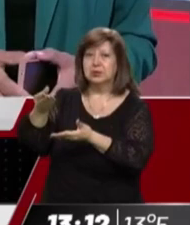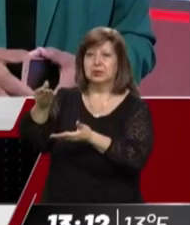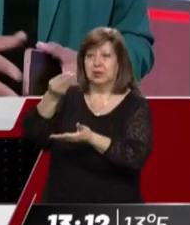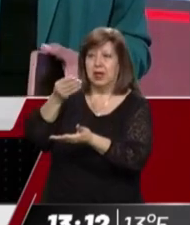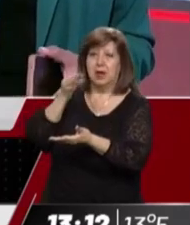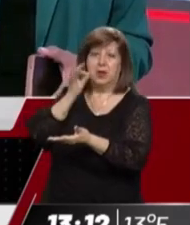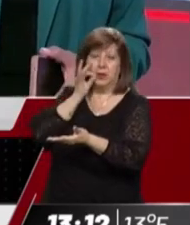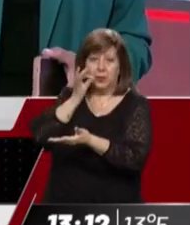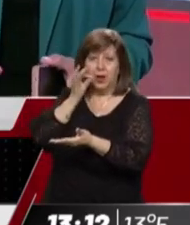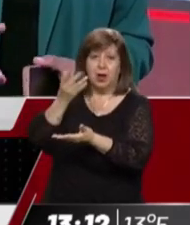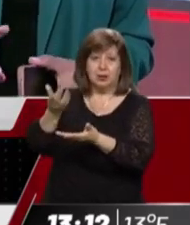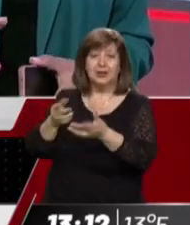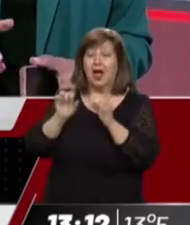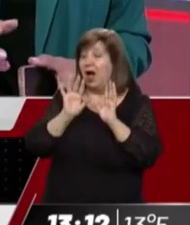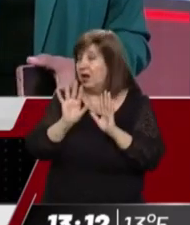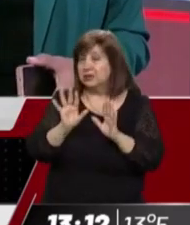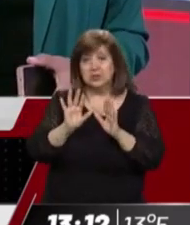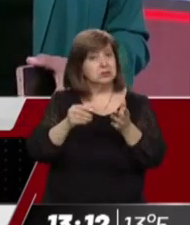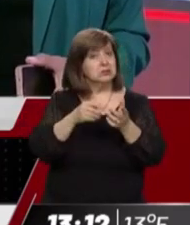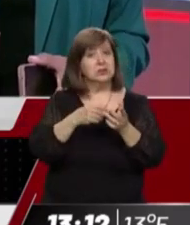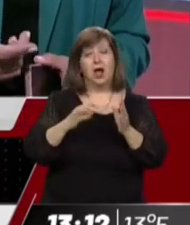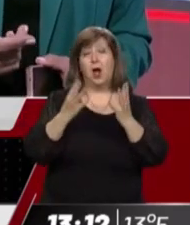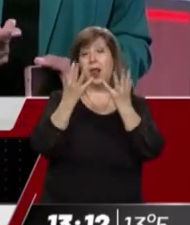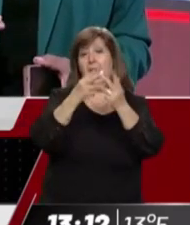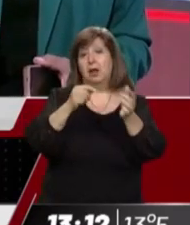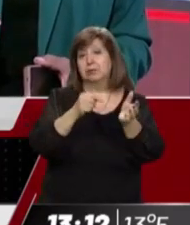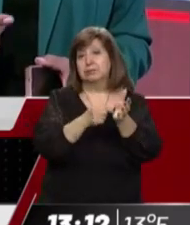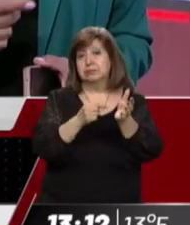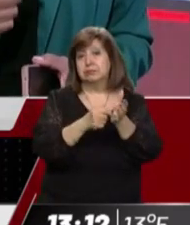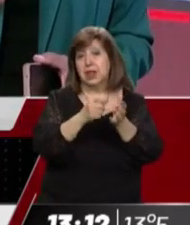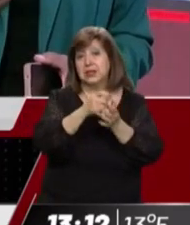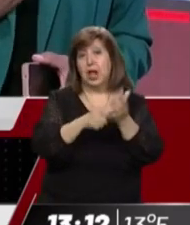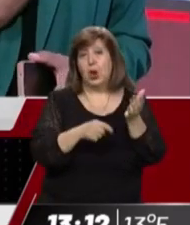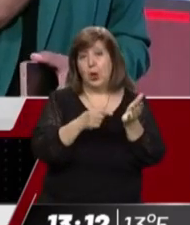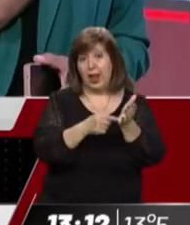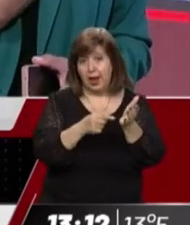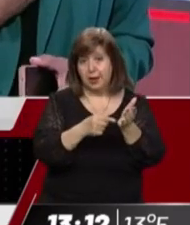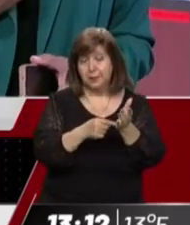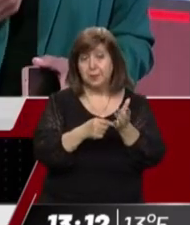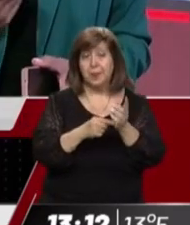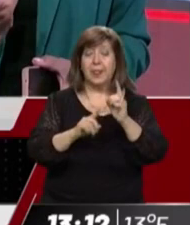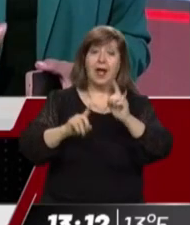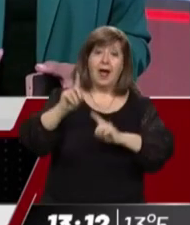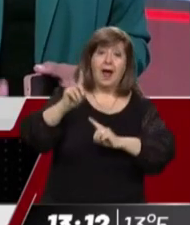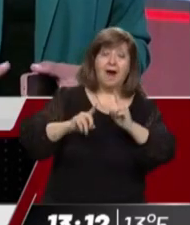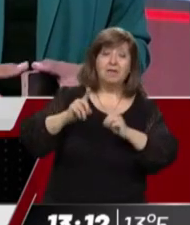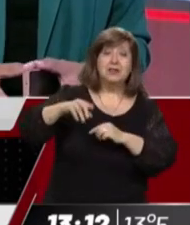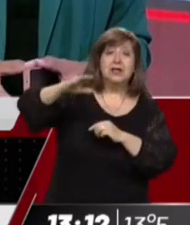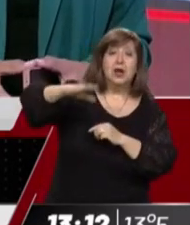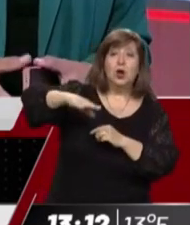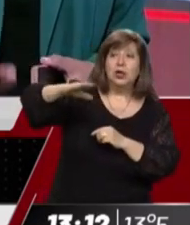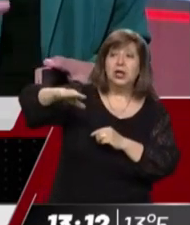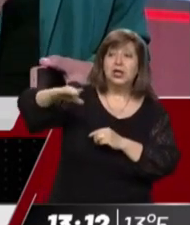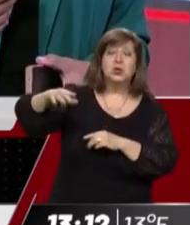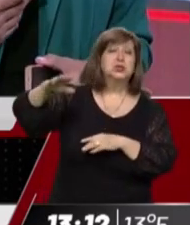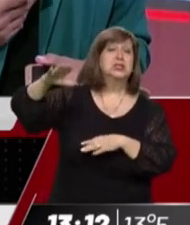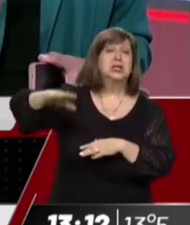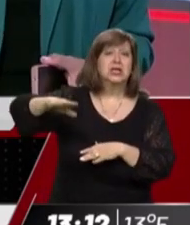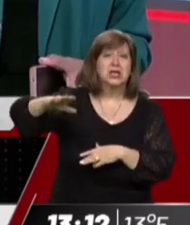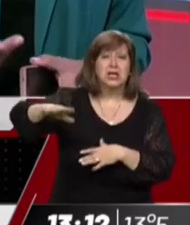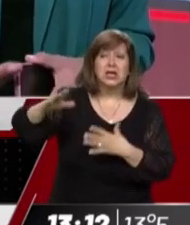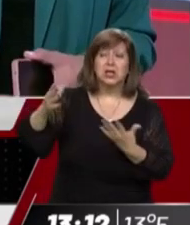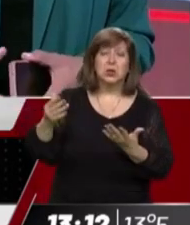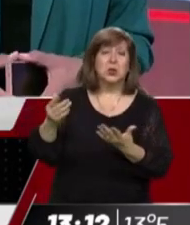Saraco, bueno, la droga, también el caramelo, la pastilla, y entonces el chico, que es muy pequeño, cree que en